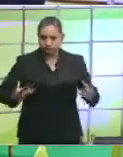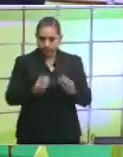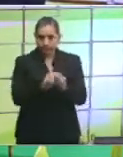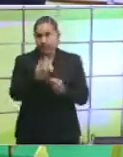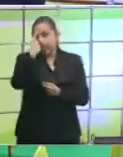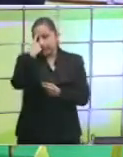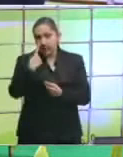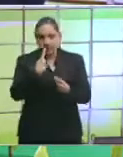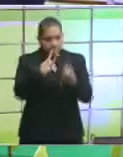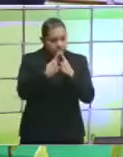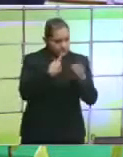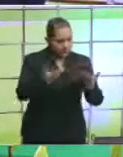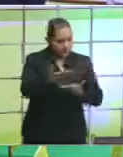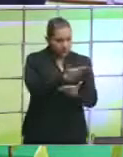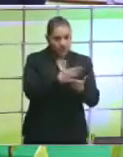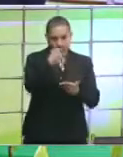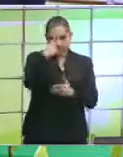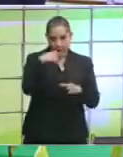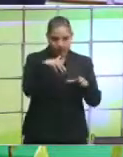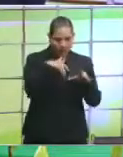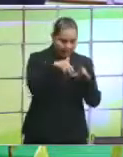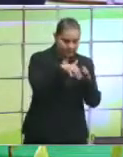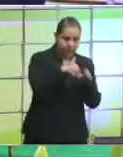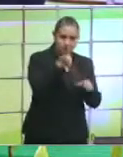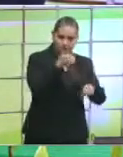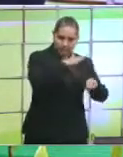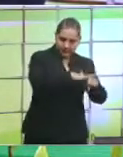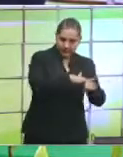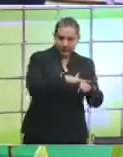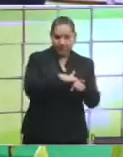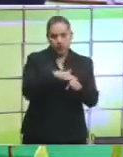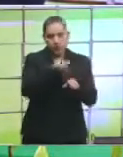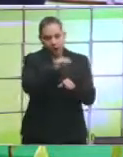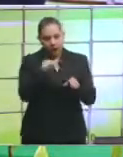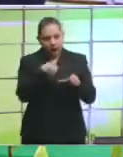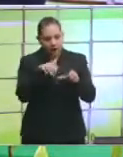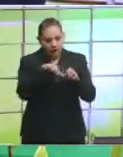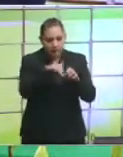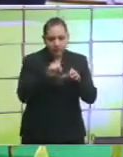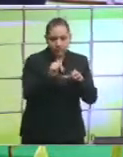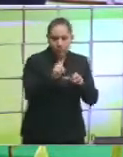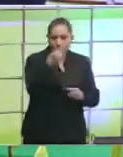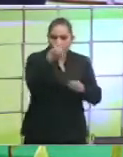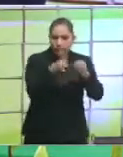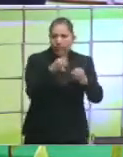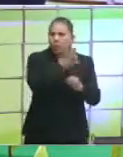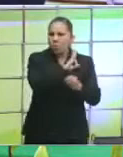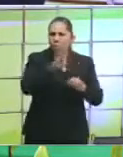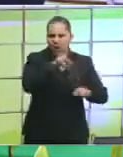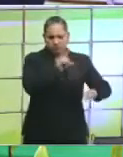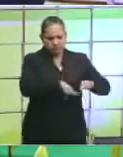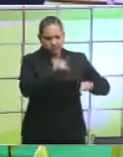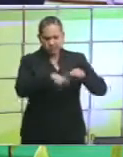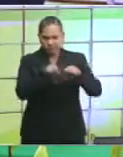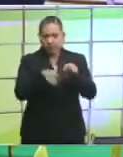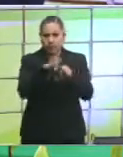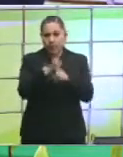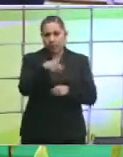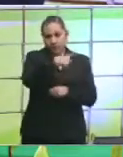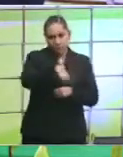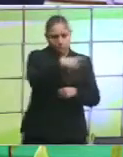tanto de archivo administrativo como archivo judicial podíamos quitar y después de haber trabajado mucho en esto magistrado de circuito